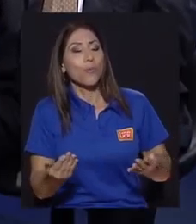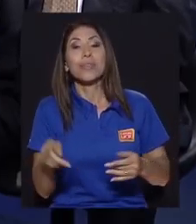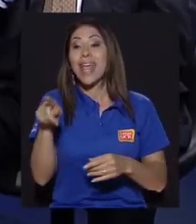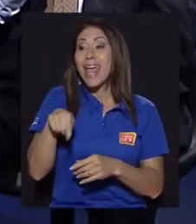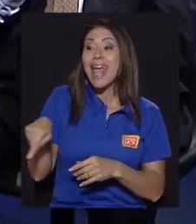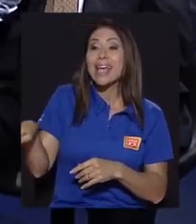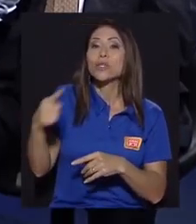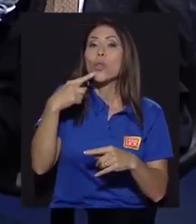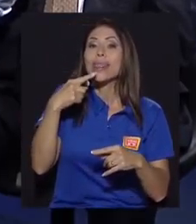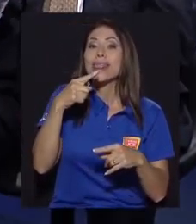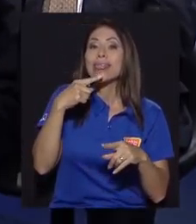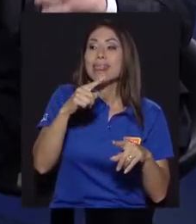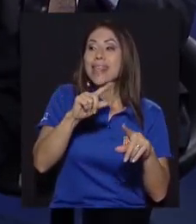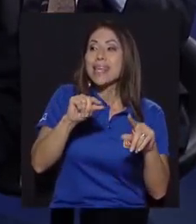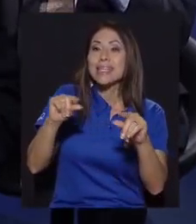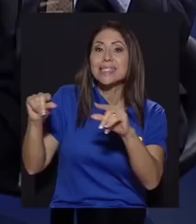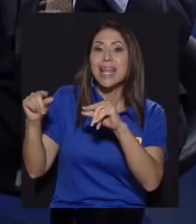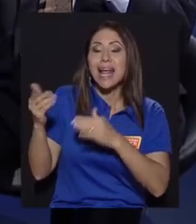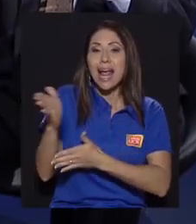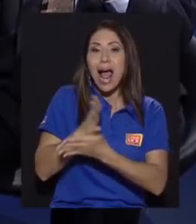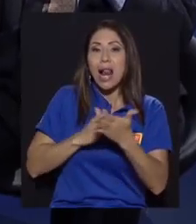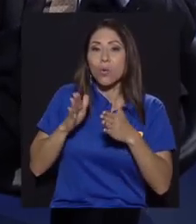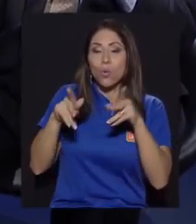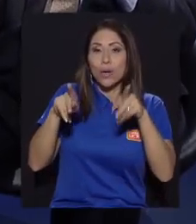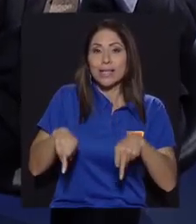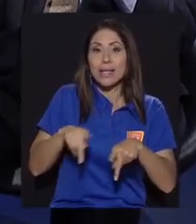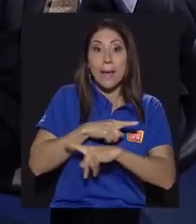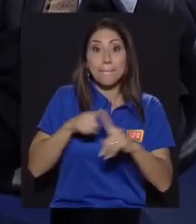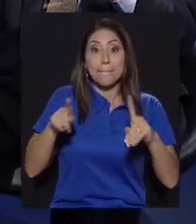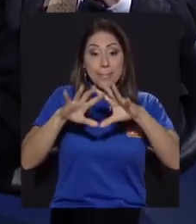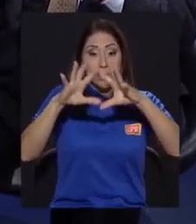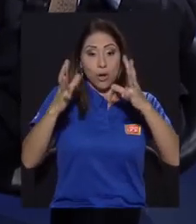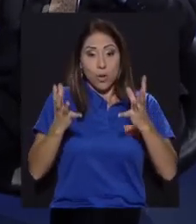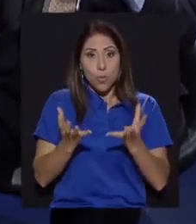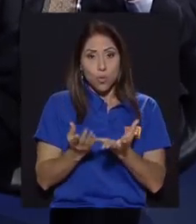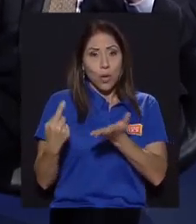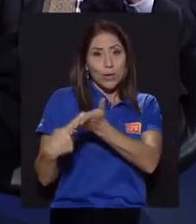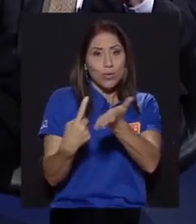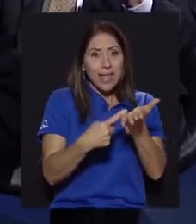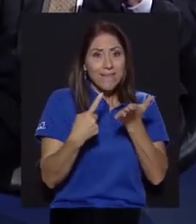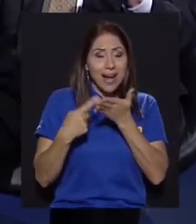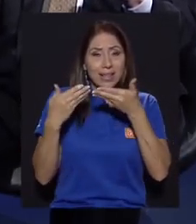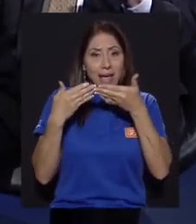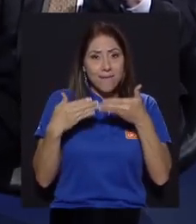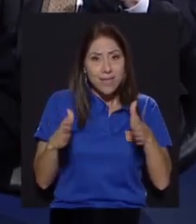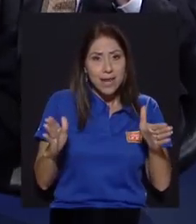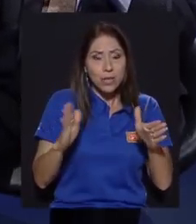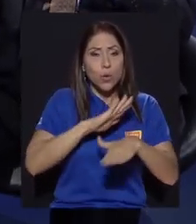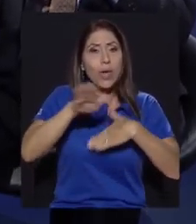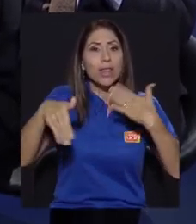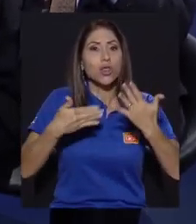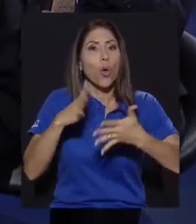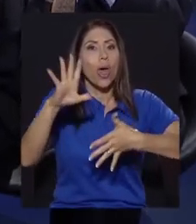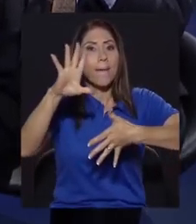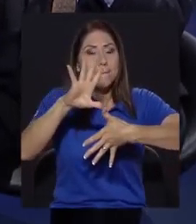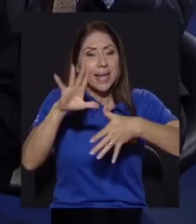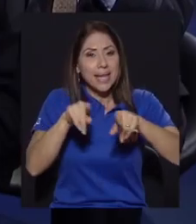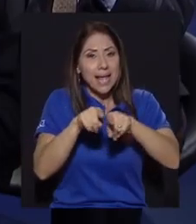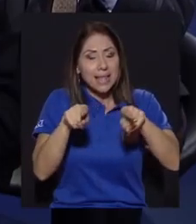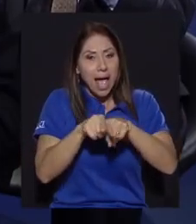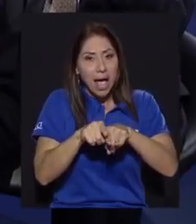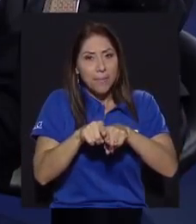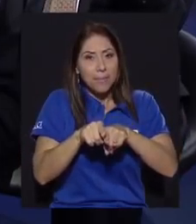dicen unos pero hay un debate abierto en el mundo en todo américa también en una